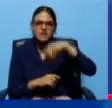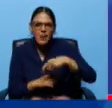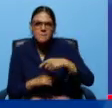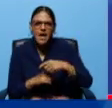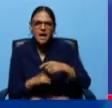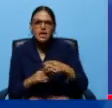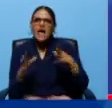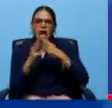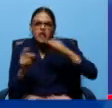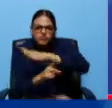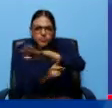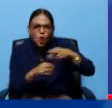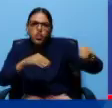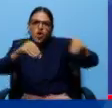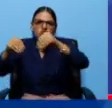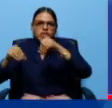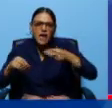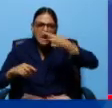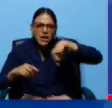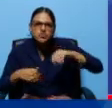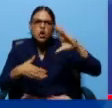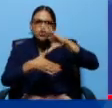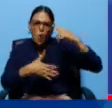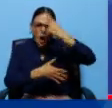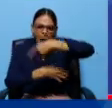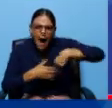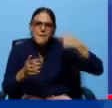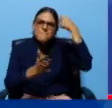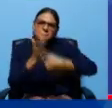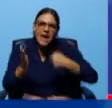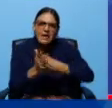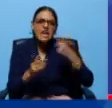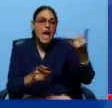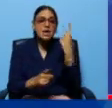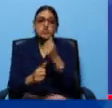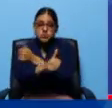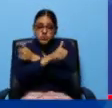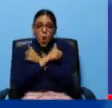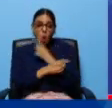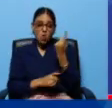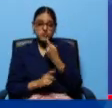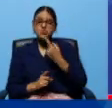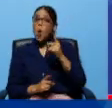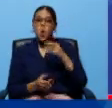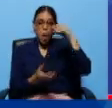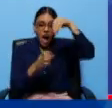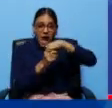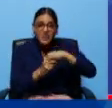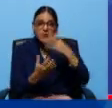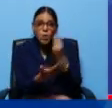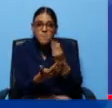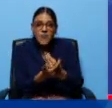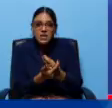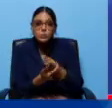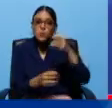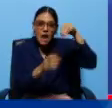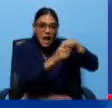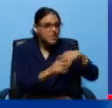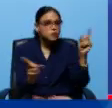largo y ancho del territorio de nuestra América. No se quedó solo en Maturín o en el